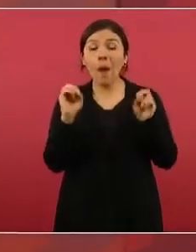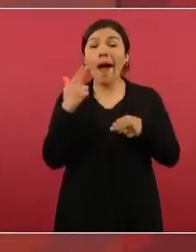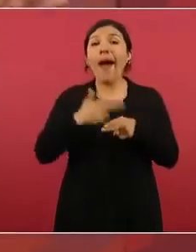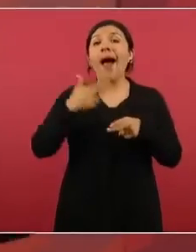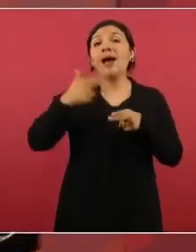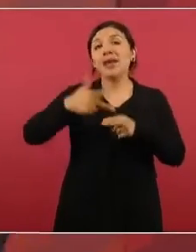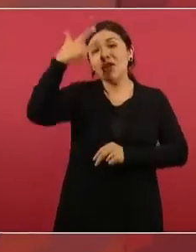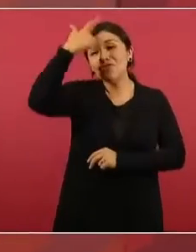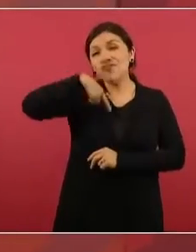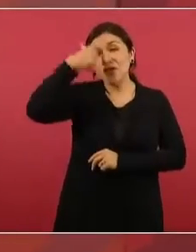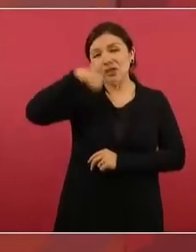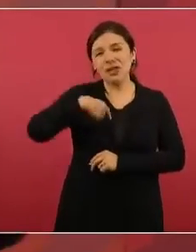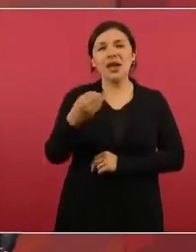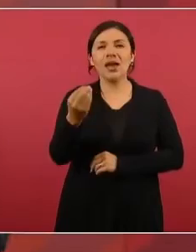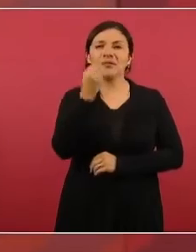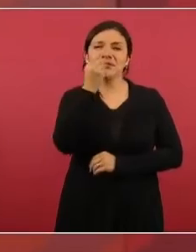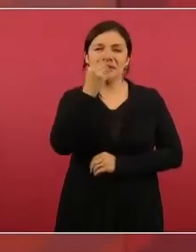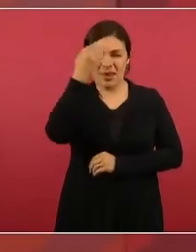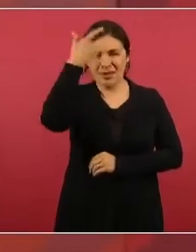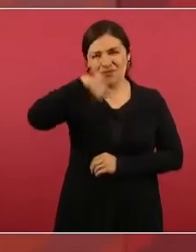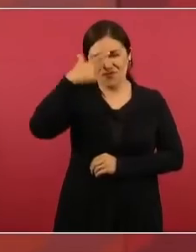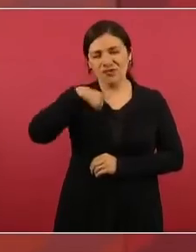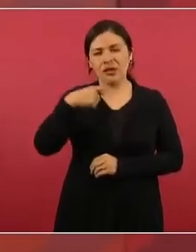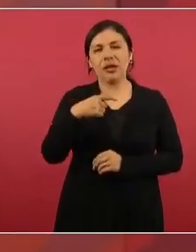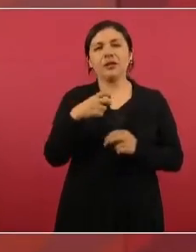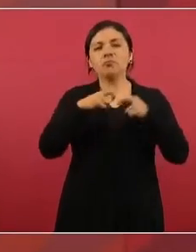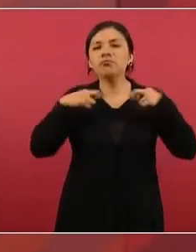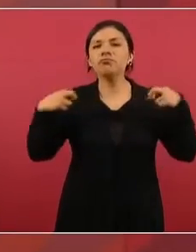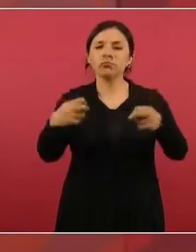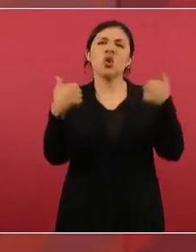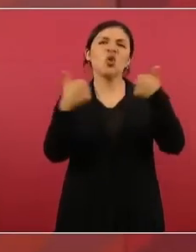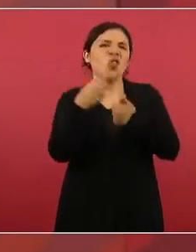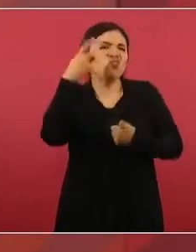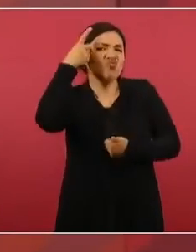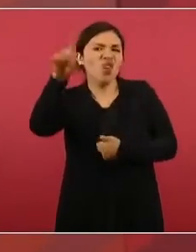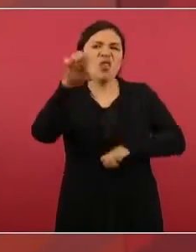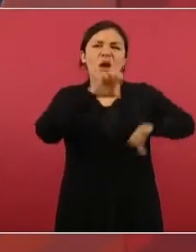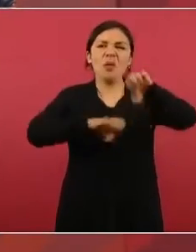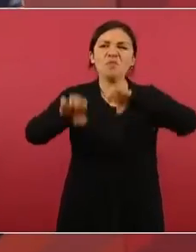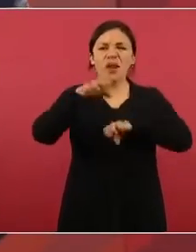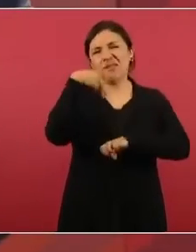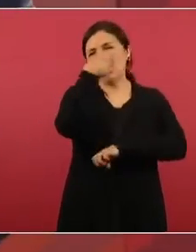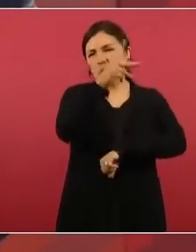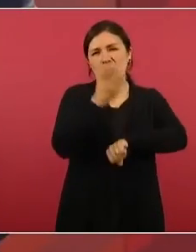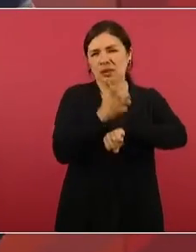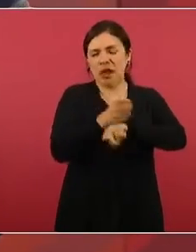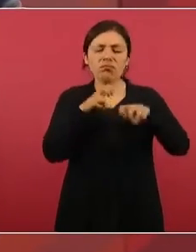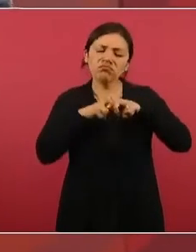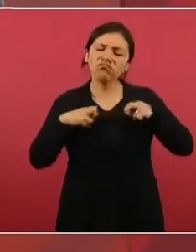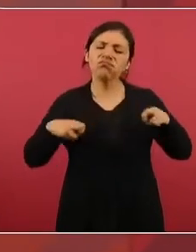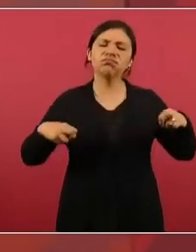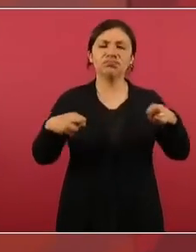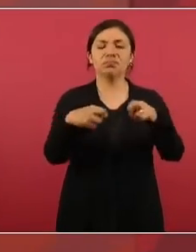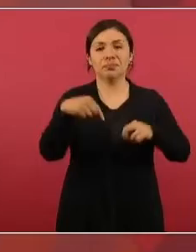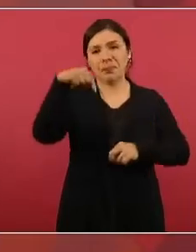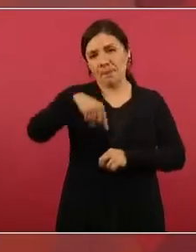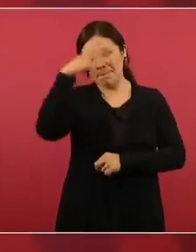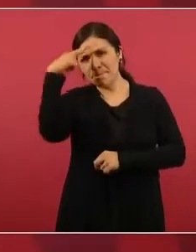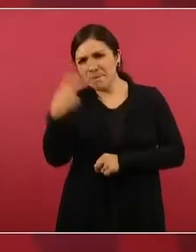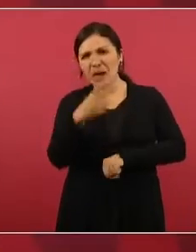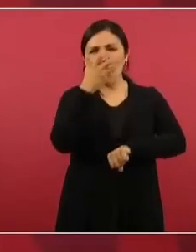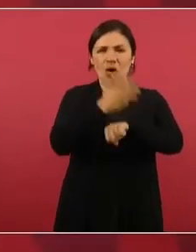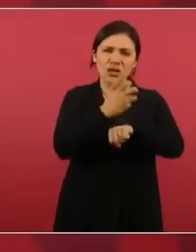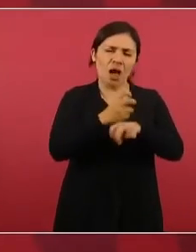los periodistas, que llegamos a la cena con empresarios estadounidenses y mexicanos